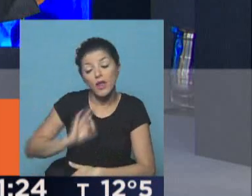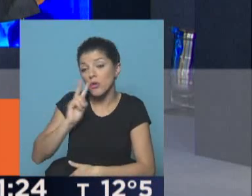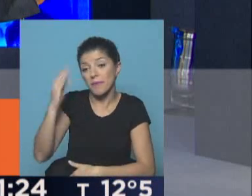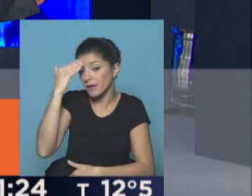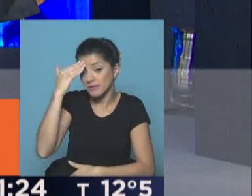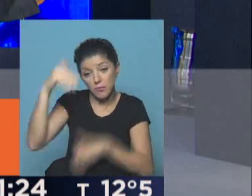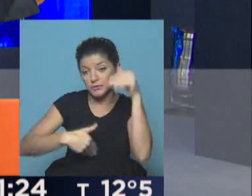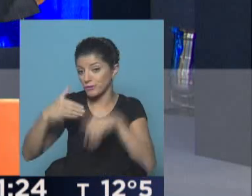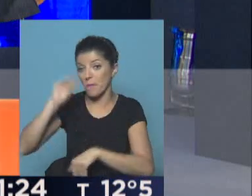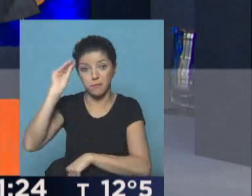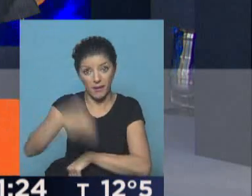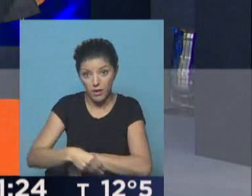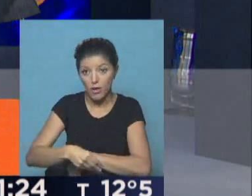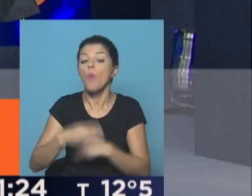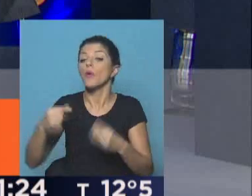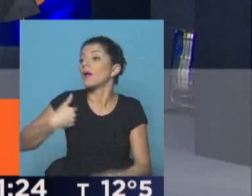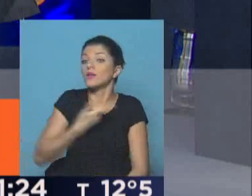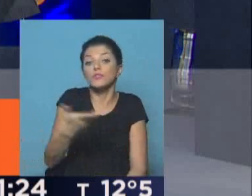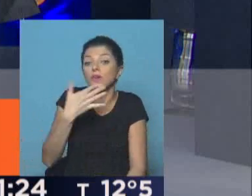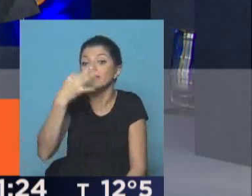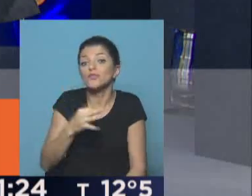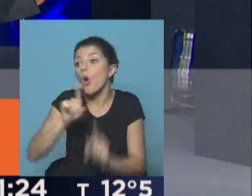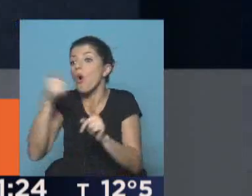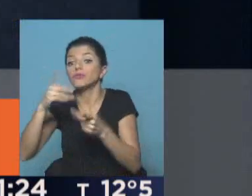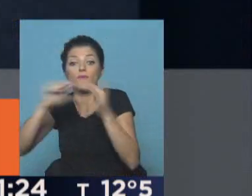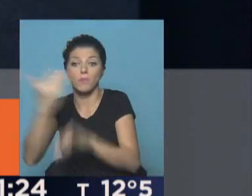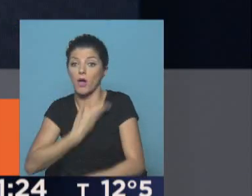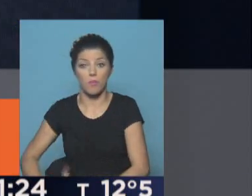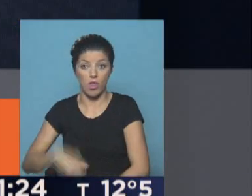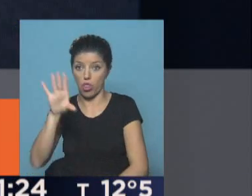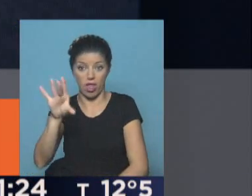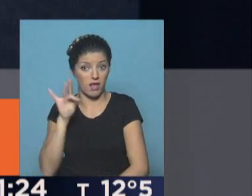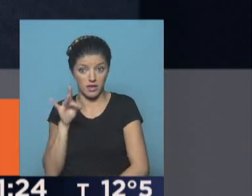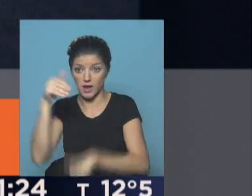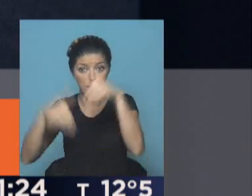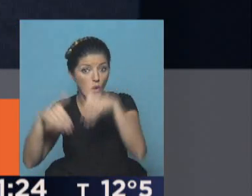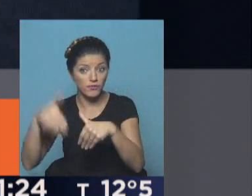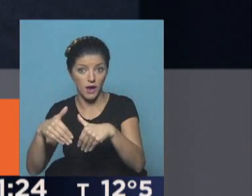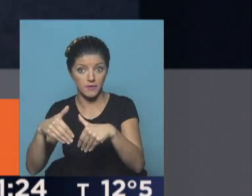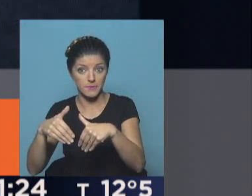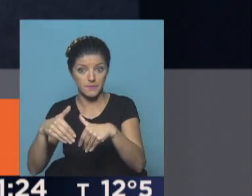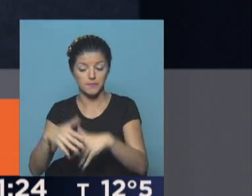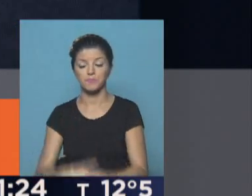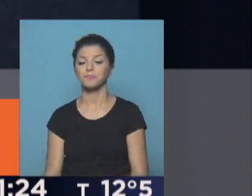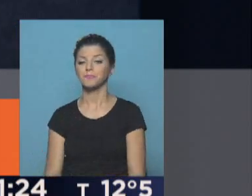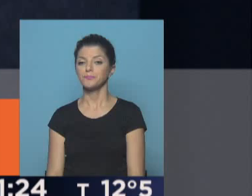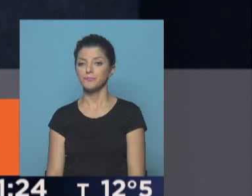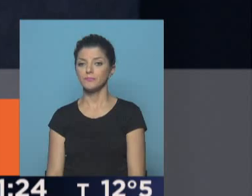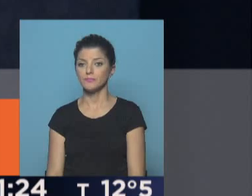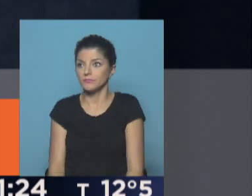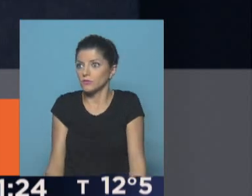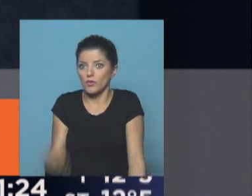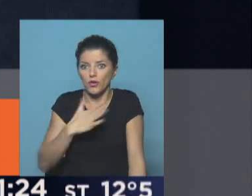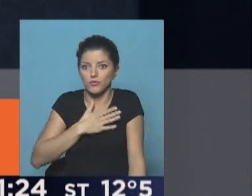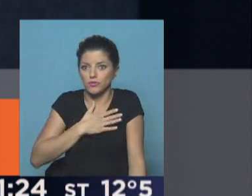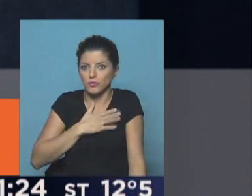donde la ciudadanía decidió votar otra alternativa de gobierno entonces nosotros debíamos creo estábamos hayamos obligado a recapacitar